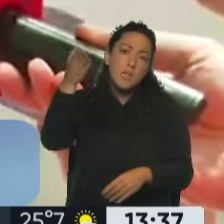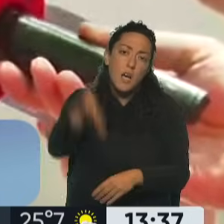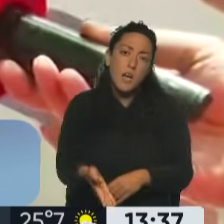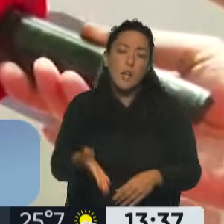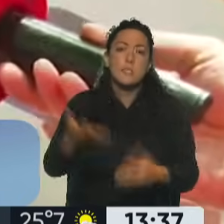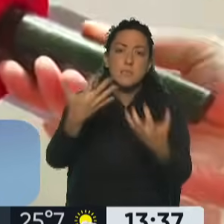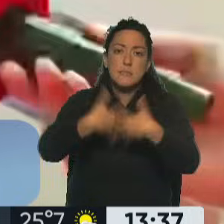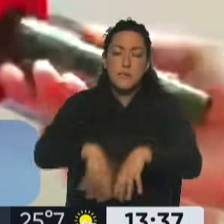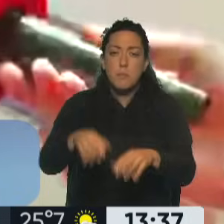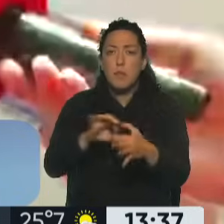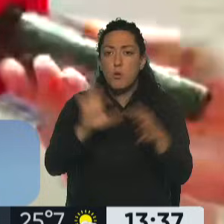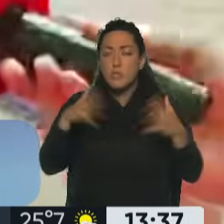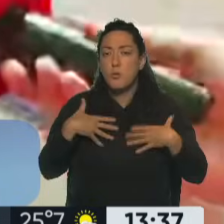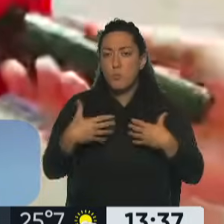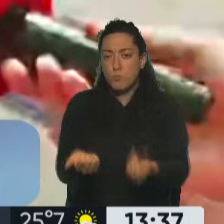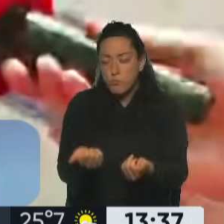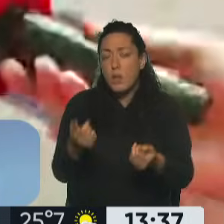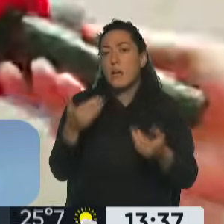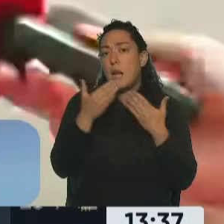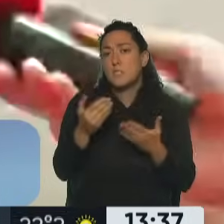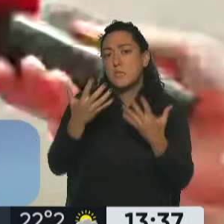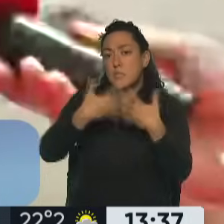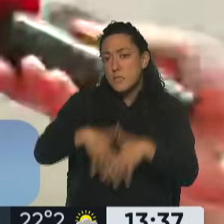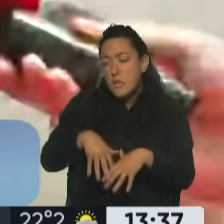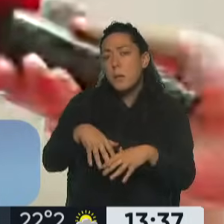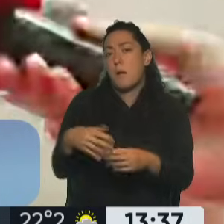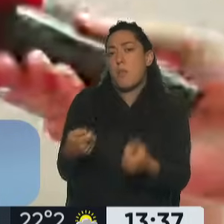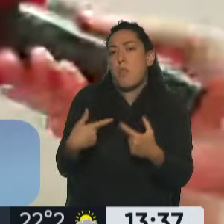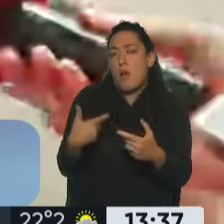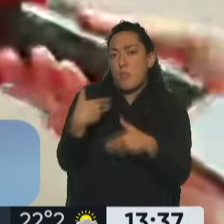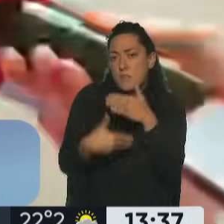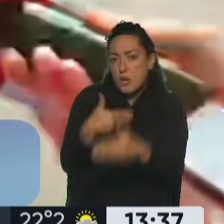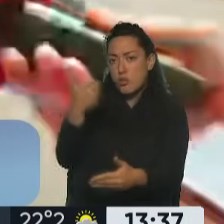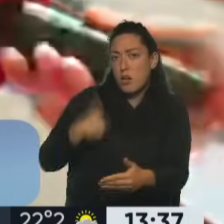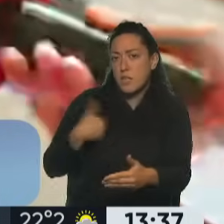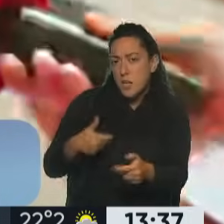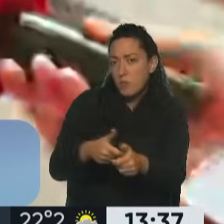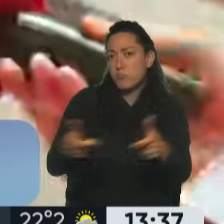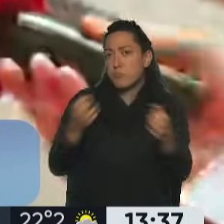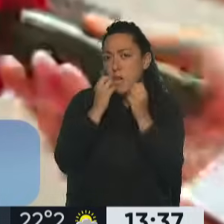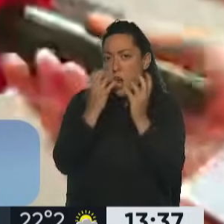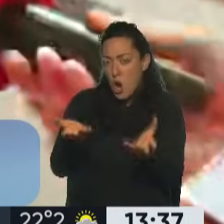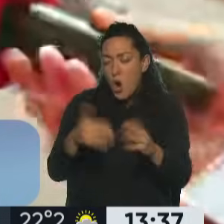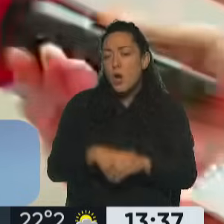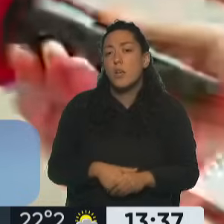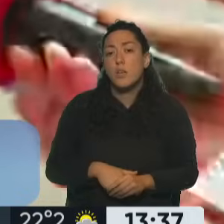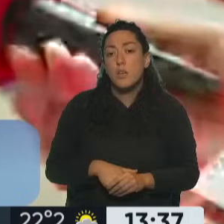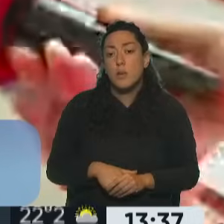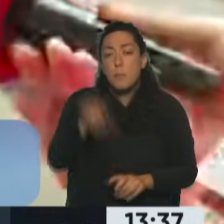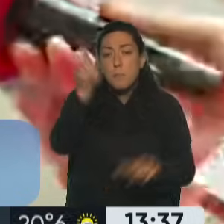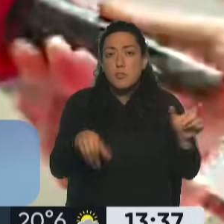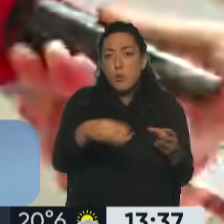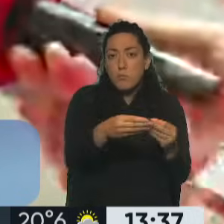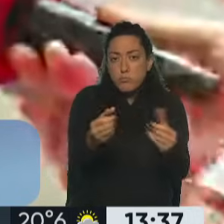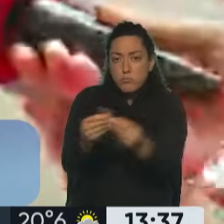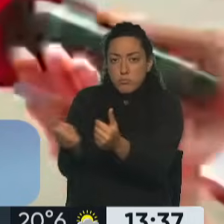el sistema que permitió un desarrollo de la Argentina, que dejen de desaparecer